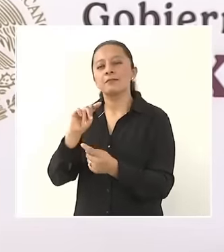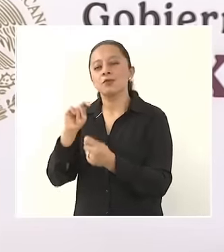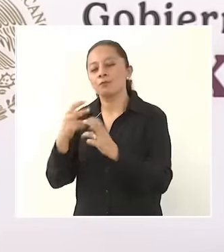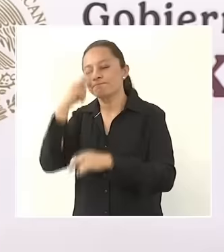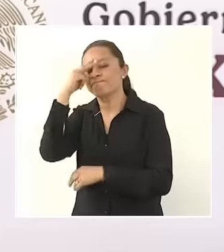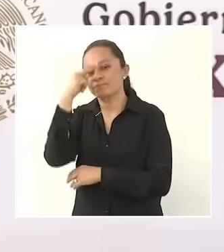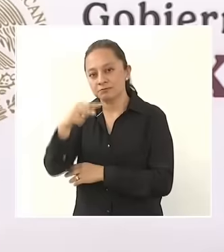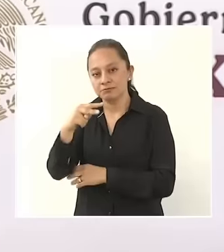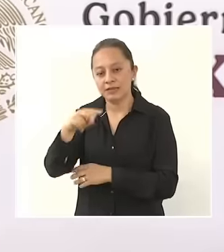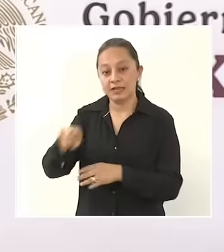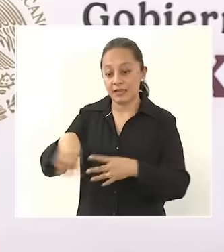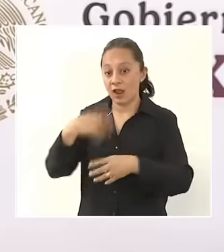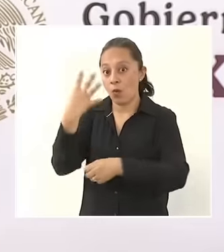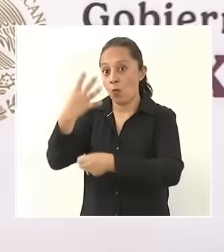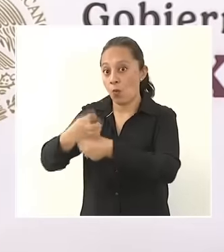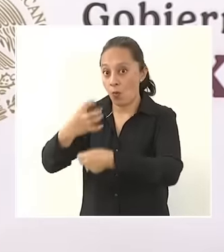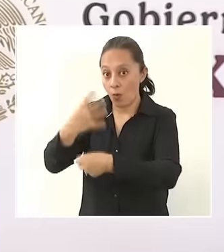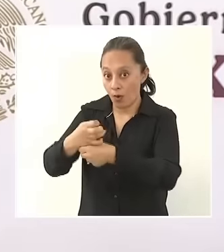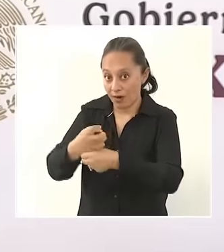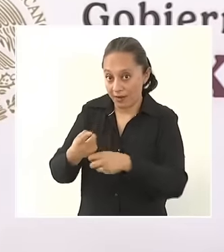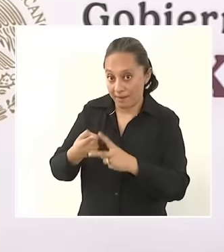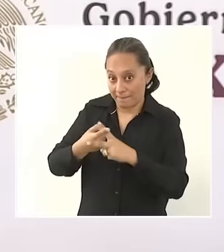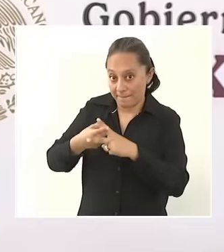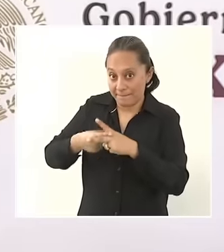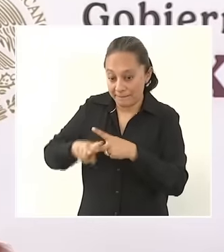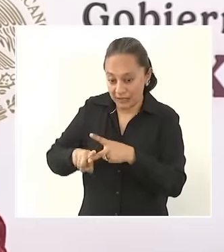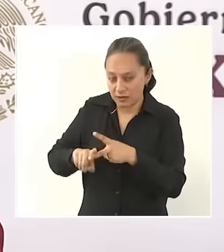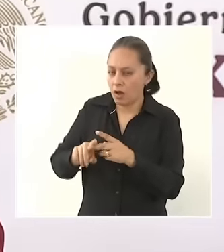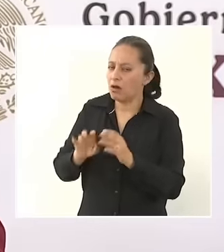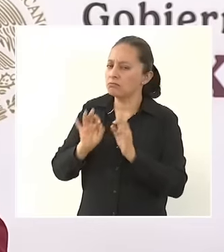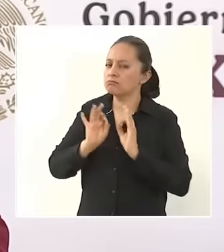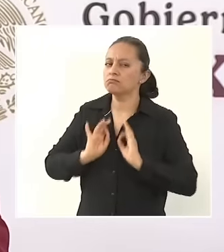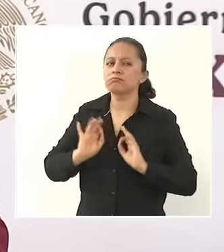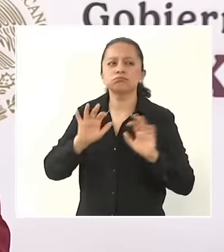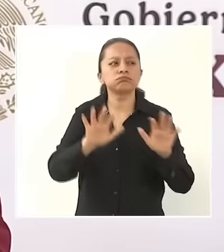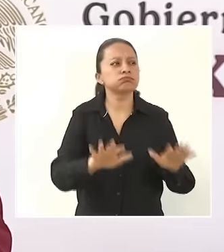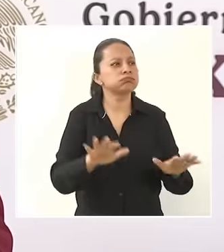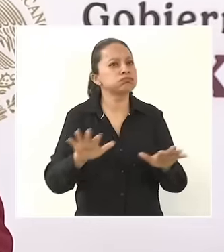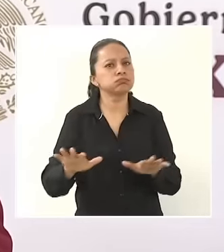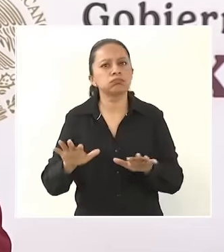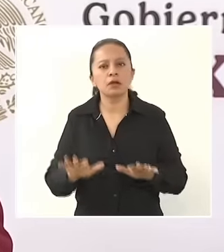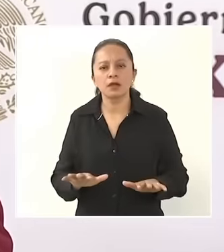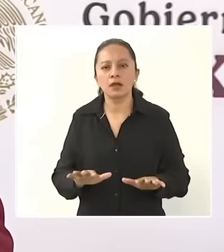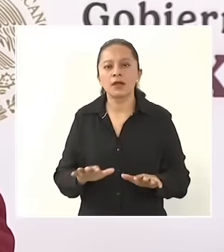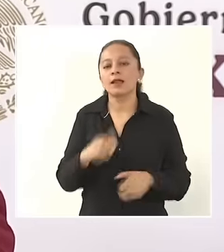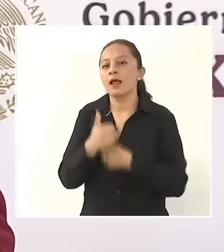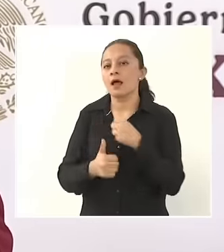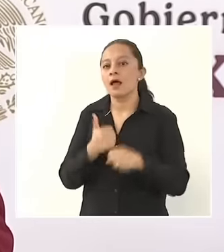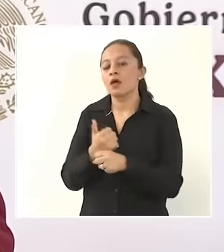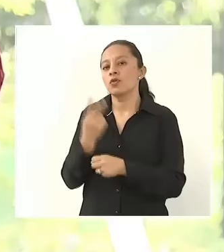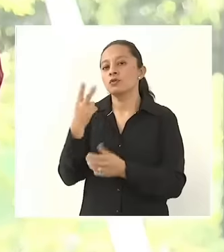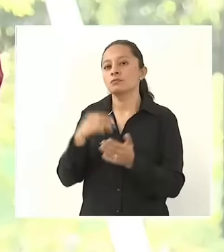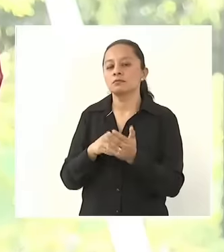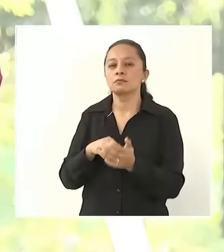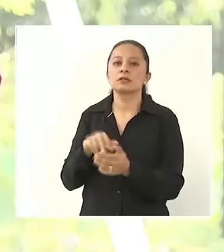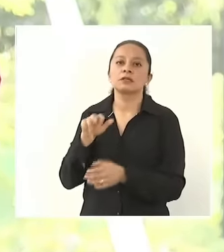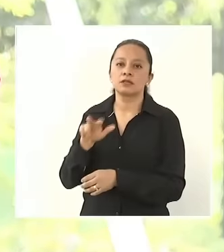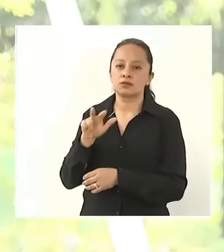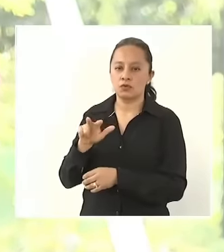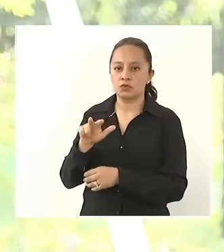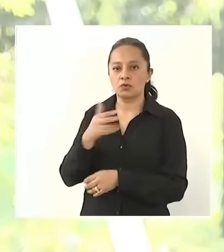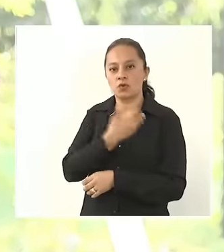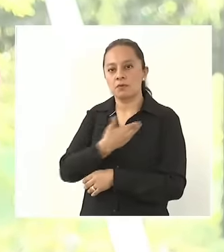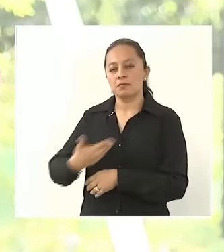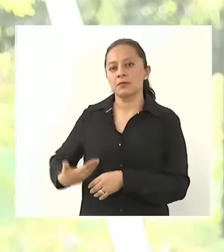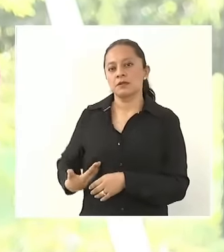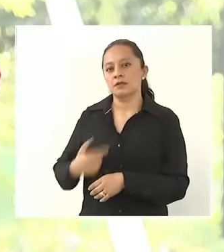Y la cuarta transformación que inició de manera pacífica en el 2018 con el presidente Andrés Manuel